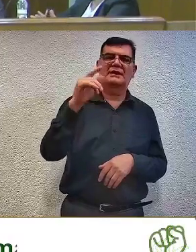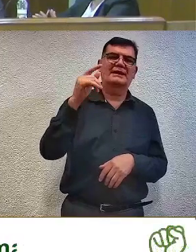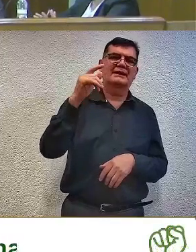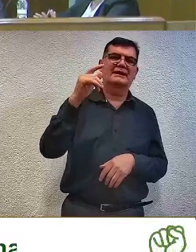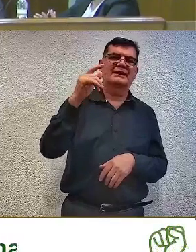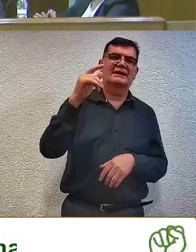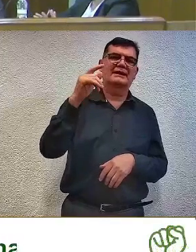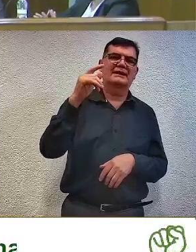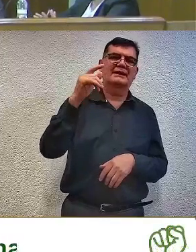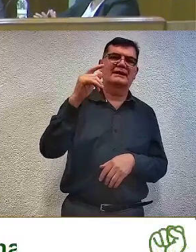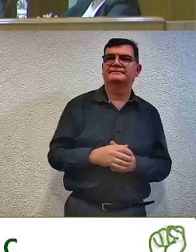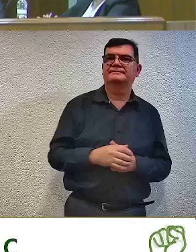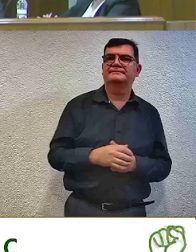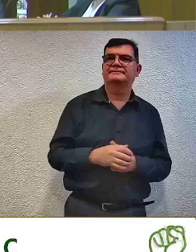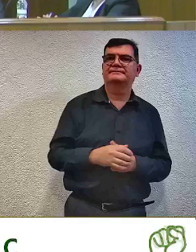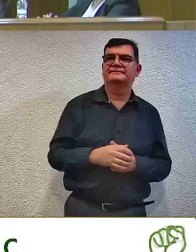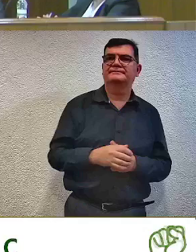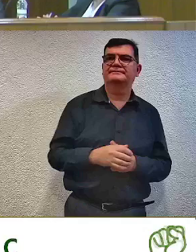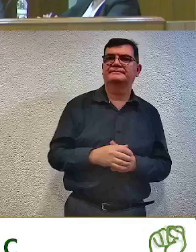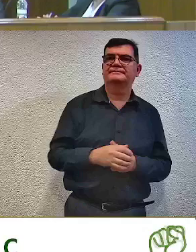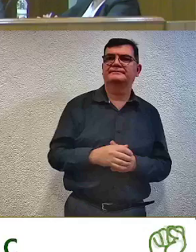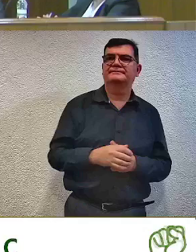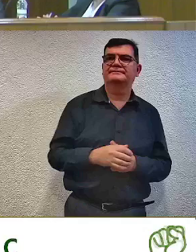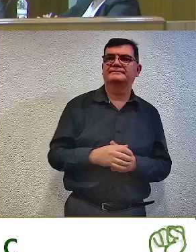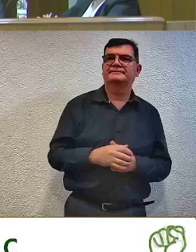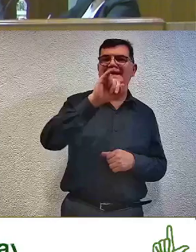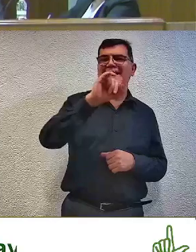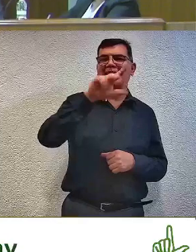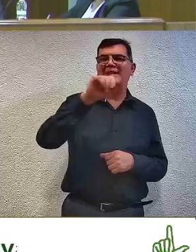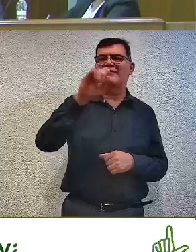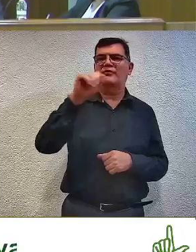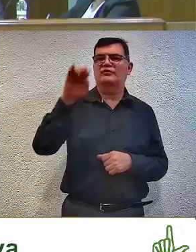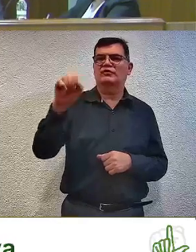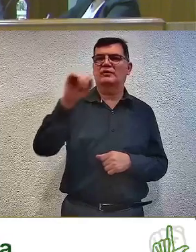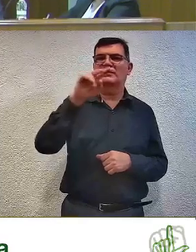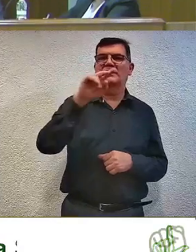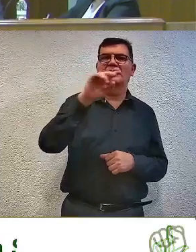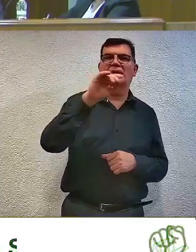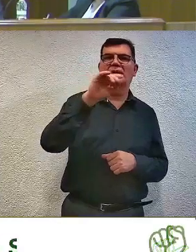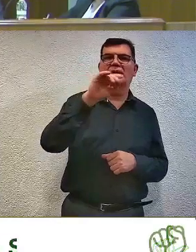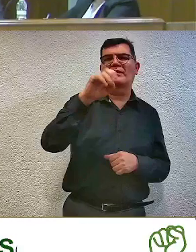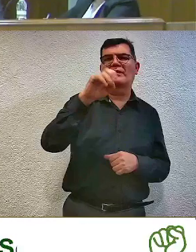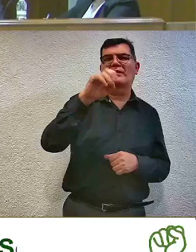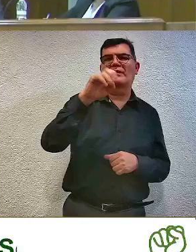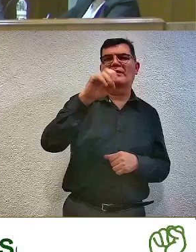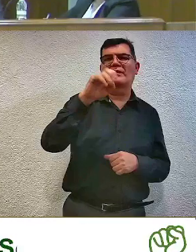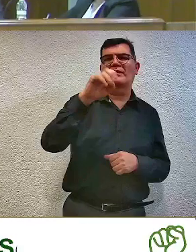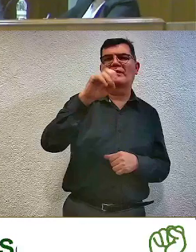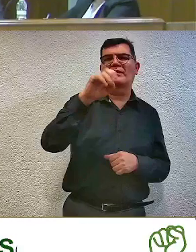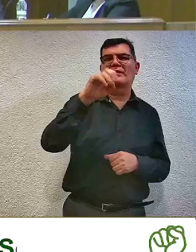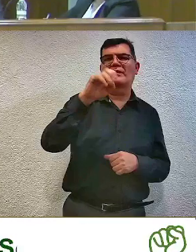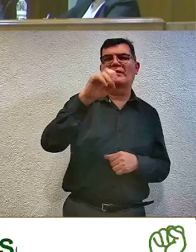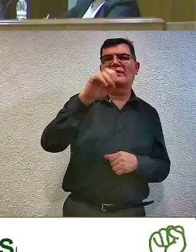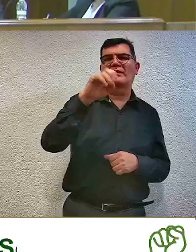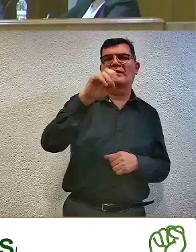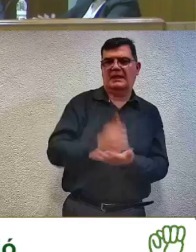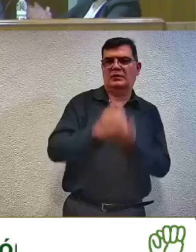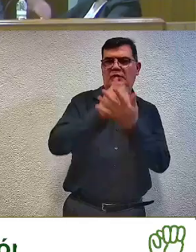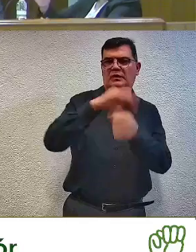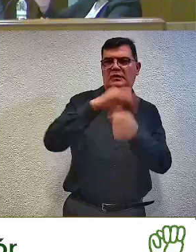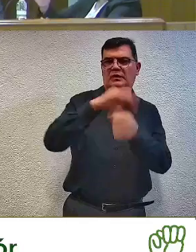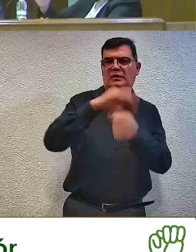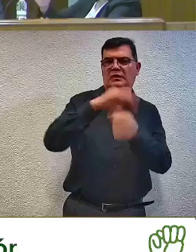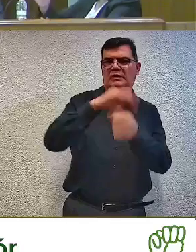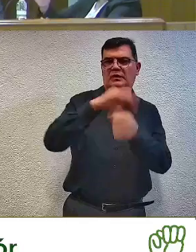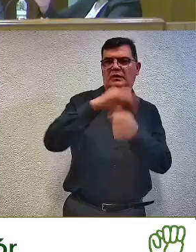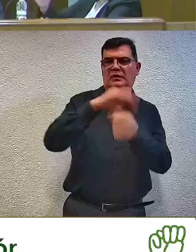Y denunciado es Idelfonso Montealegre Vázquez, presidente municipal del ayuntamiento mencionado. Asunto que fue